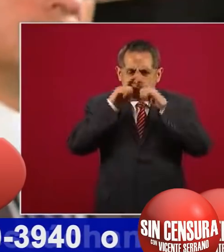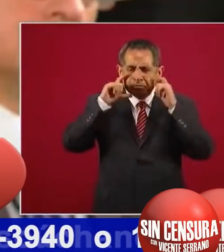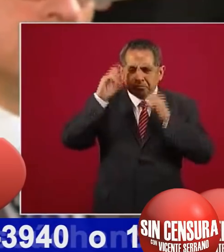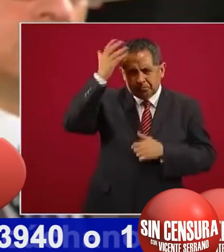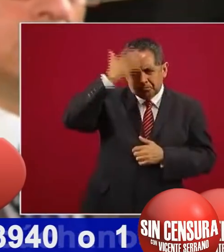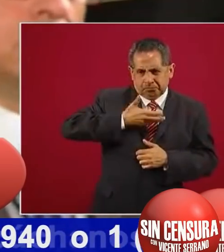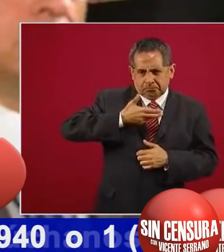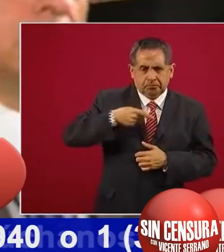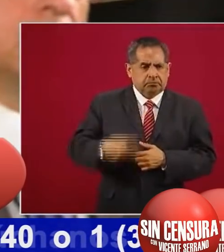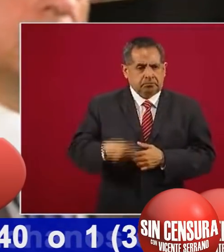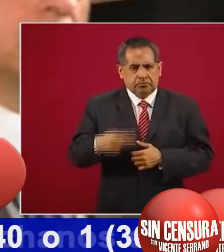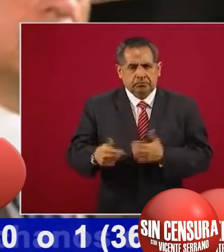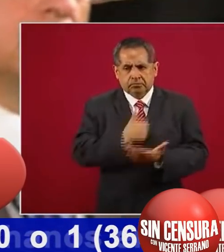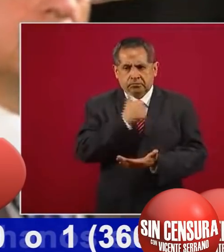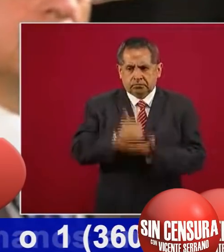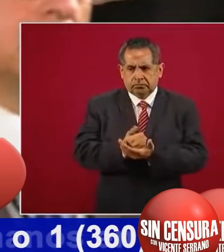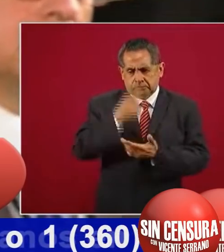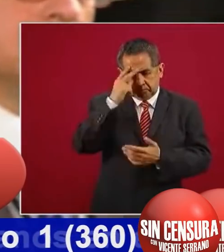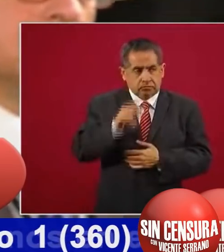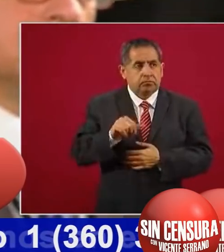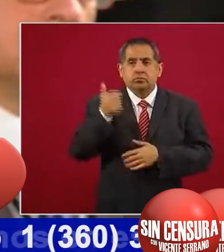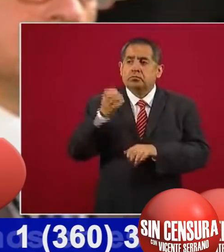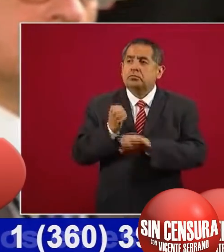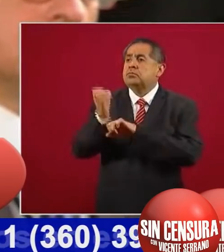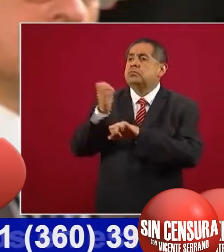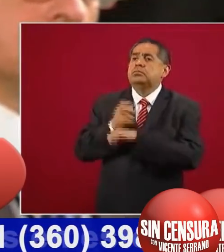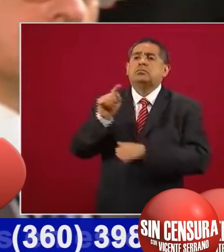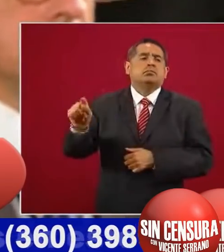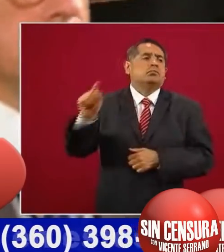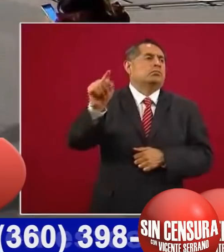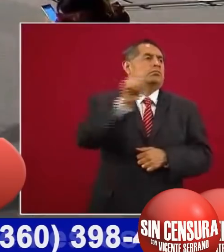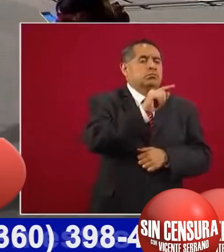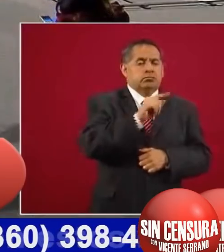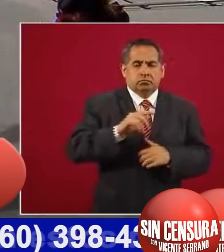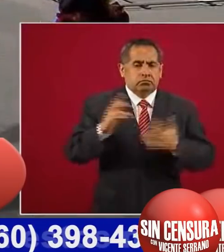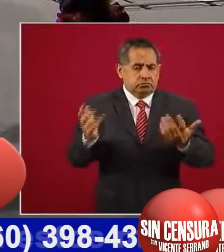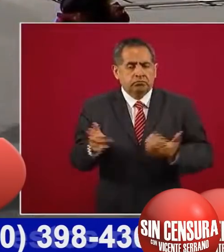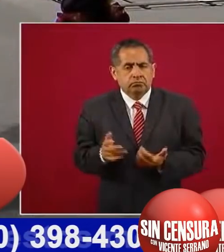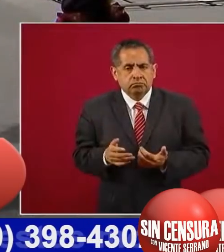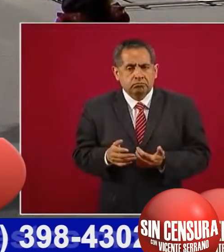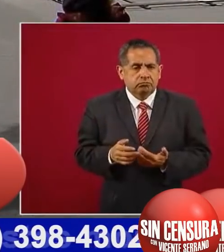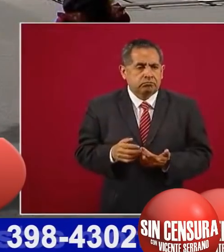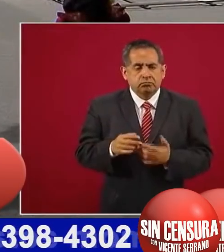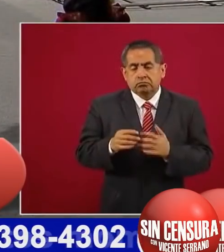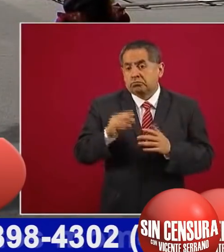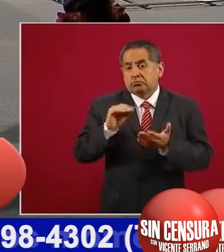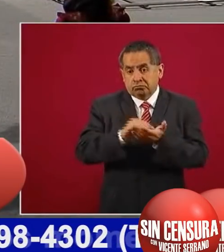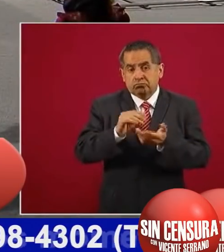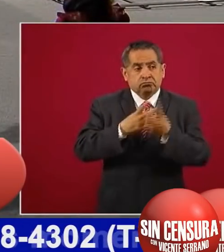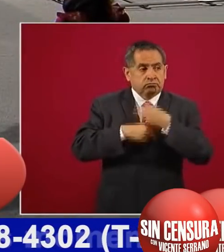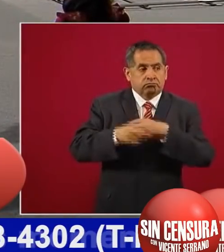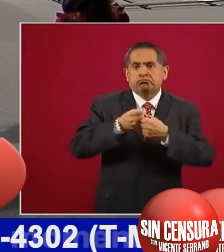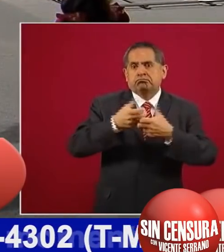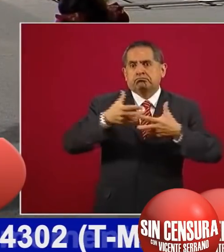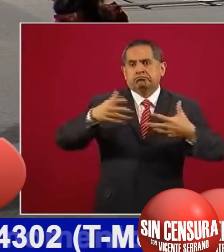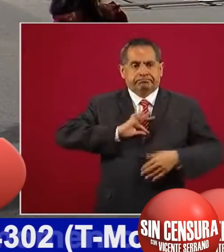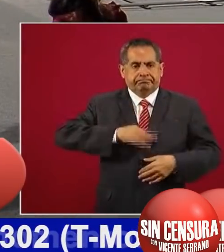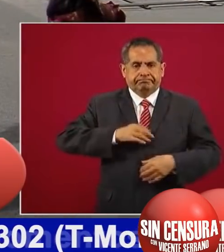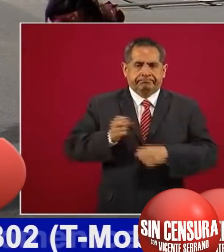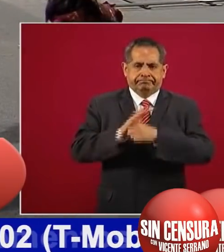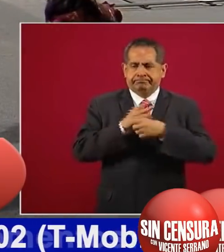la capital del país y no así en algunos estados donde pues permanecen estos repuntes o estos contagios de